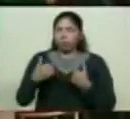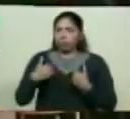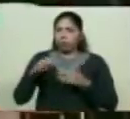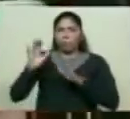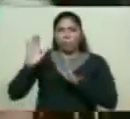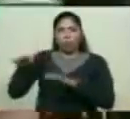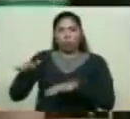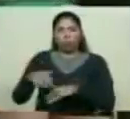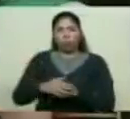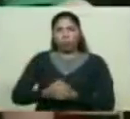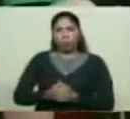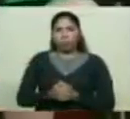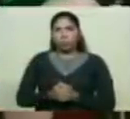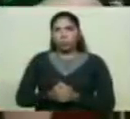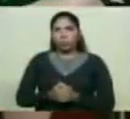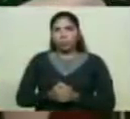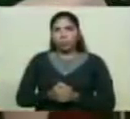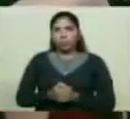ella